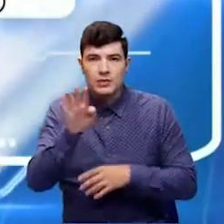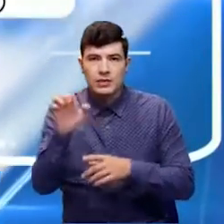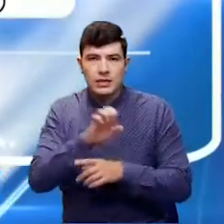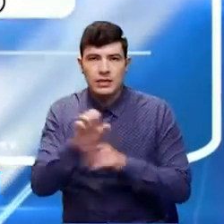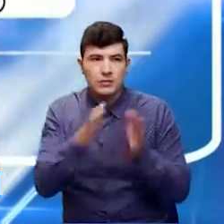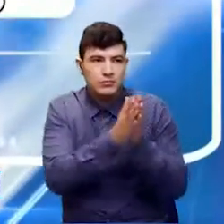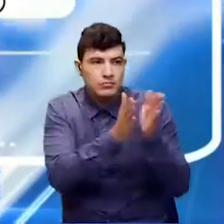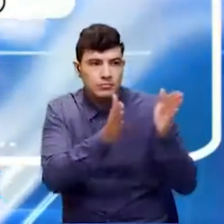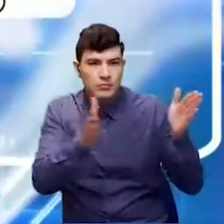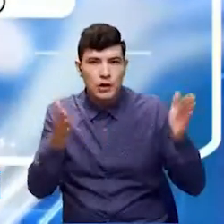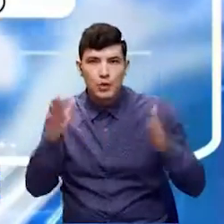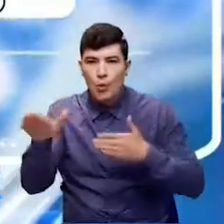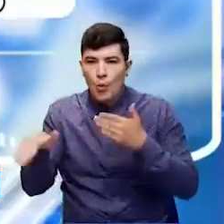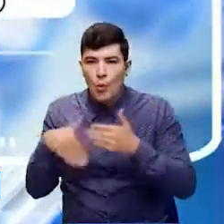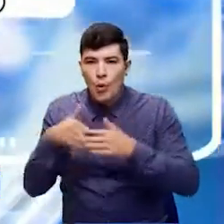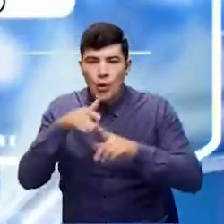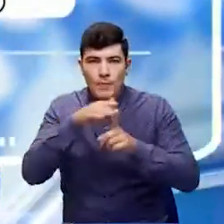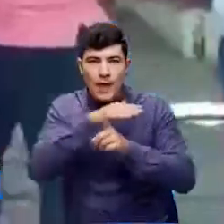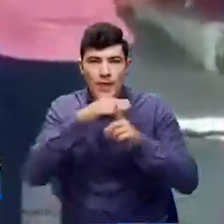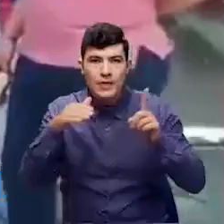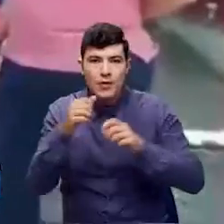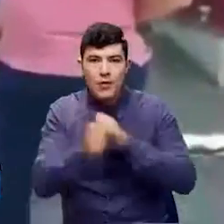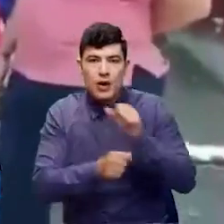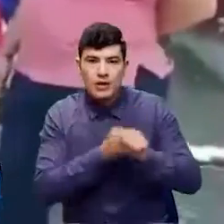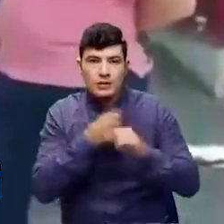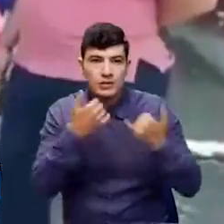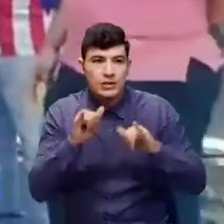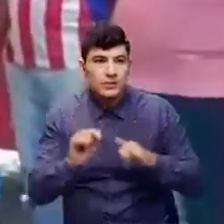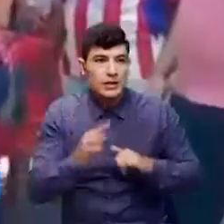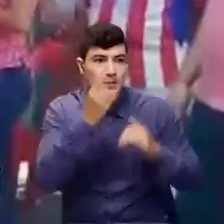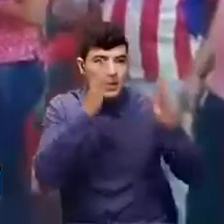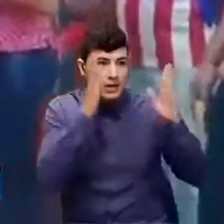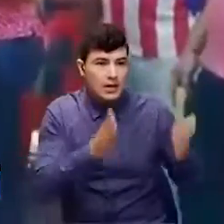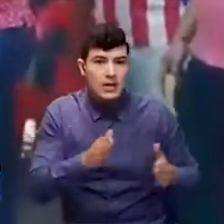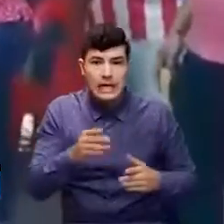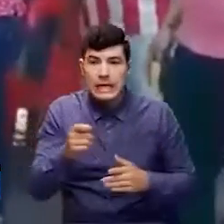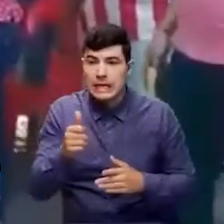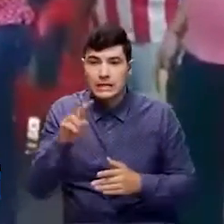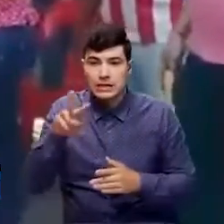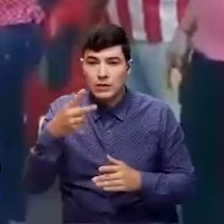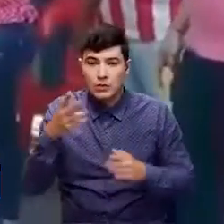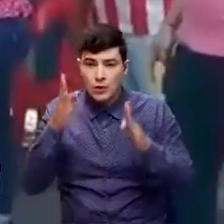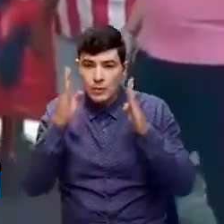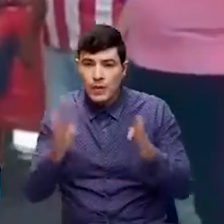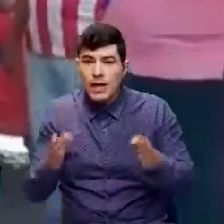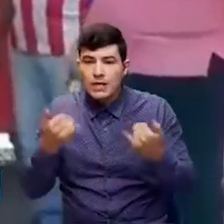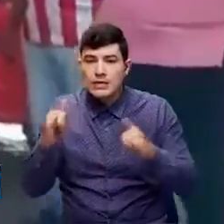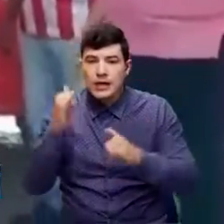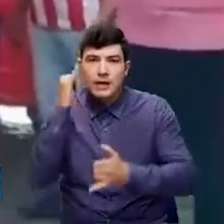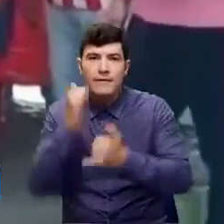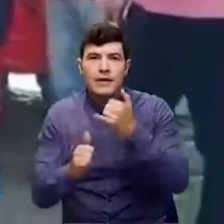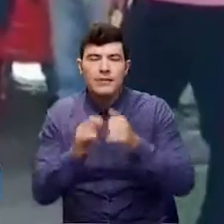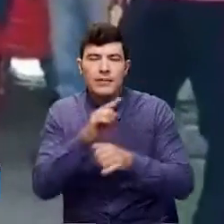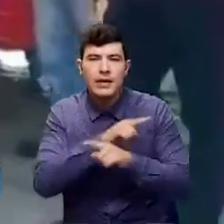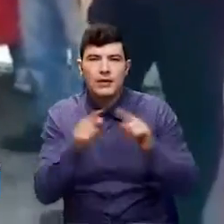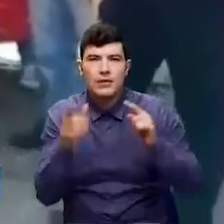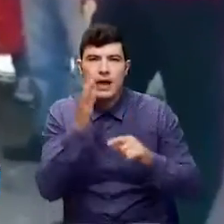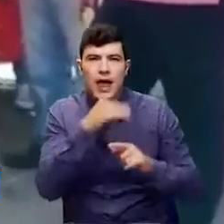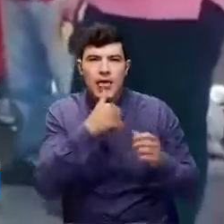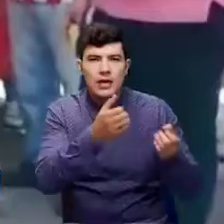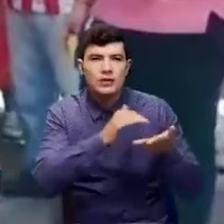decir todo el año lectivo ya se acabó el primer periodo y vamos terminando ya el segundo periodo y no ha habido solución